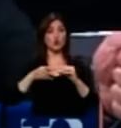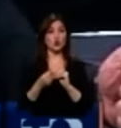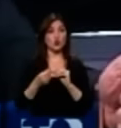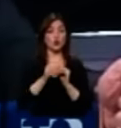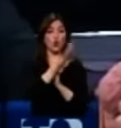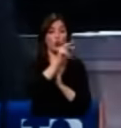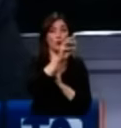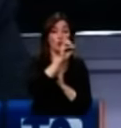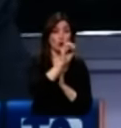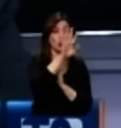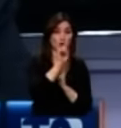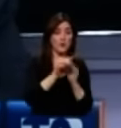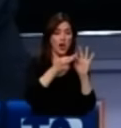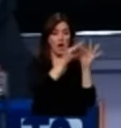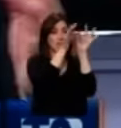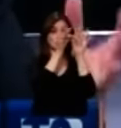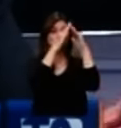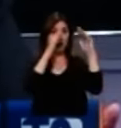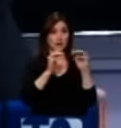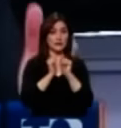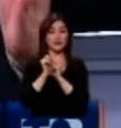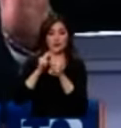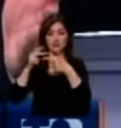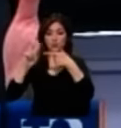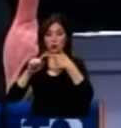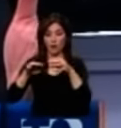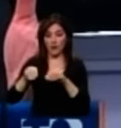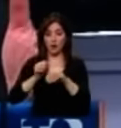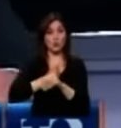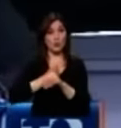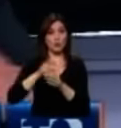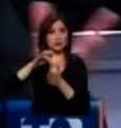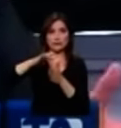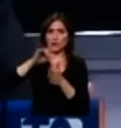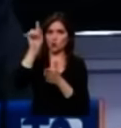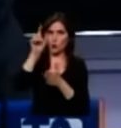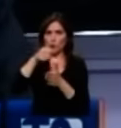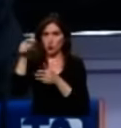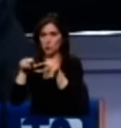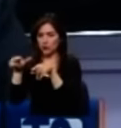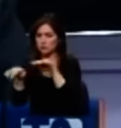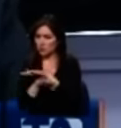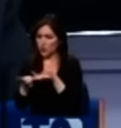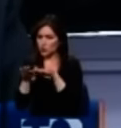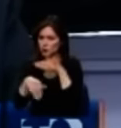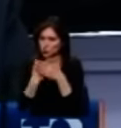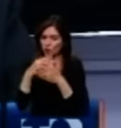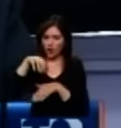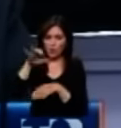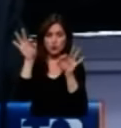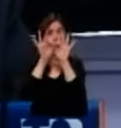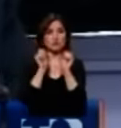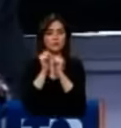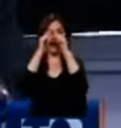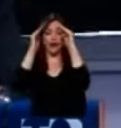hasta de $4,000. Segundo, es que tú tengas un terreno propio que no esté en zona de riesgo y que tengas todos los servicios básicos. Te damos tu casita